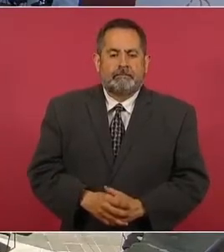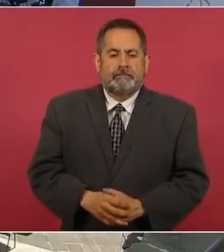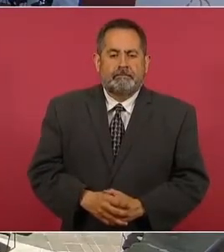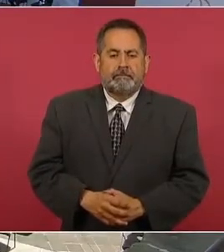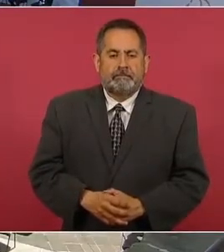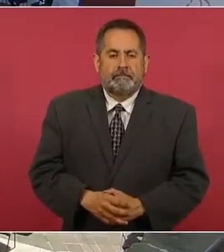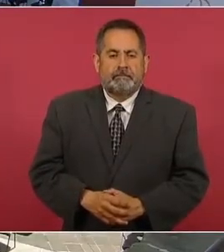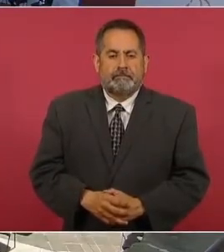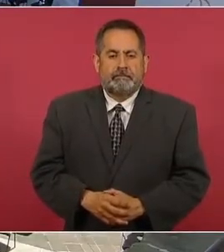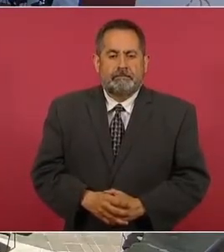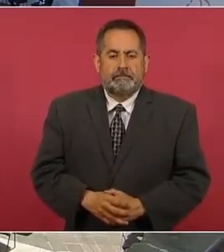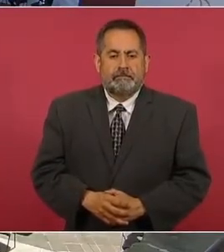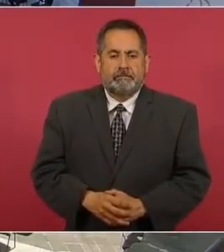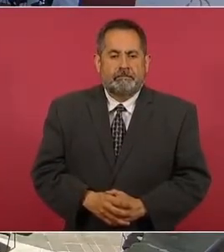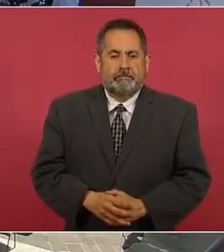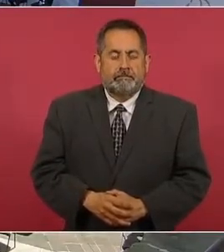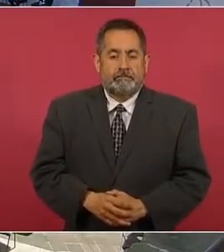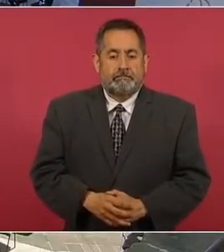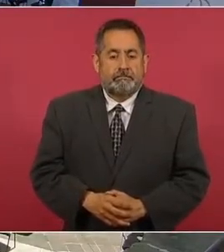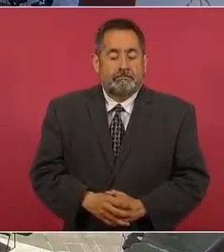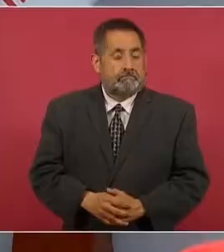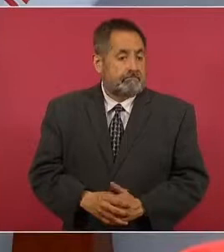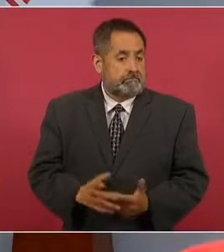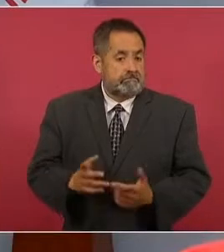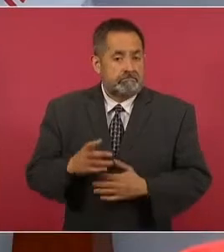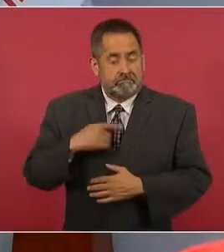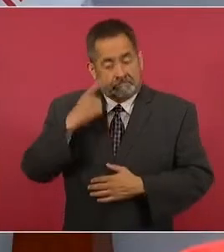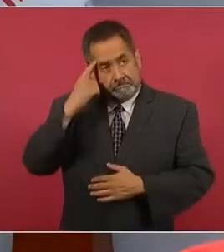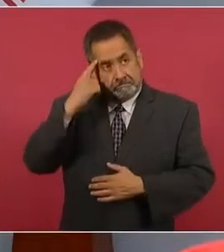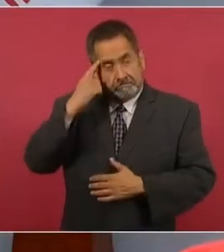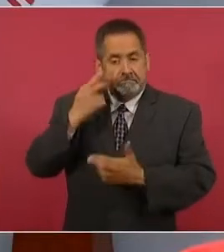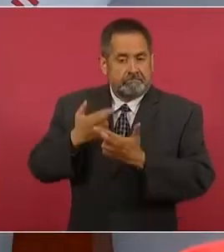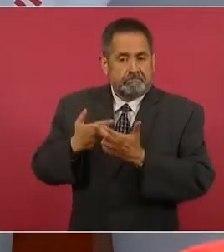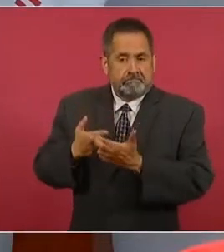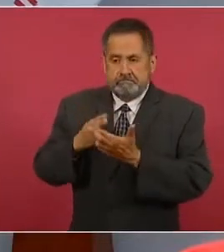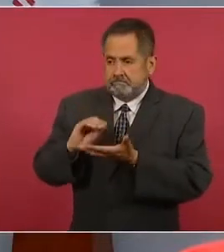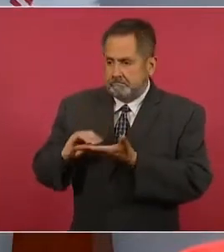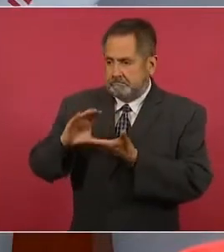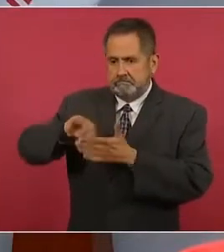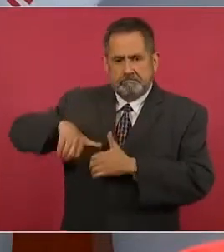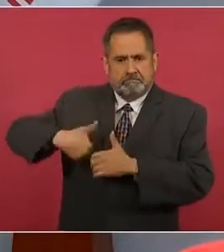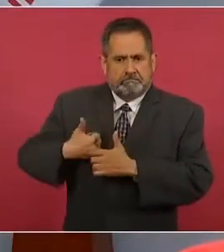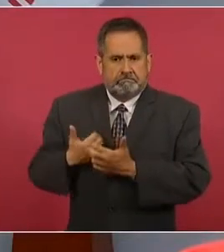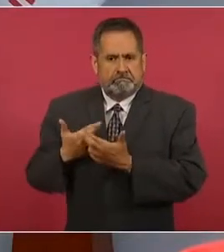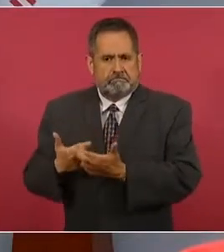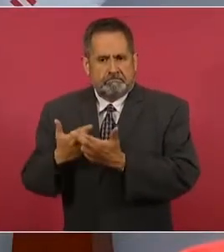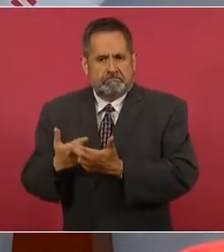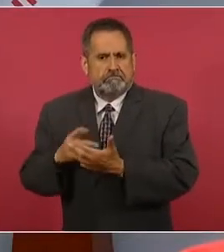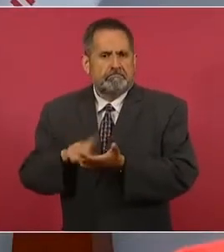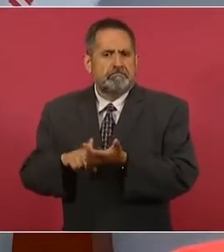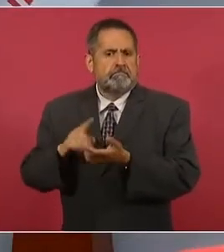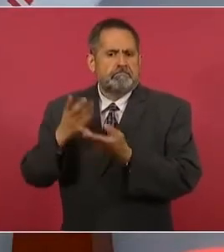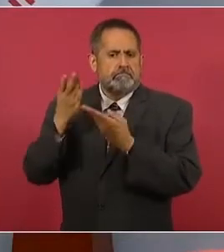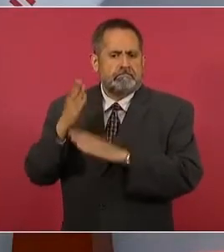Y vale a pensar en las reservas del Banco de México.